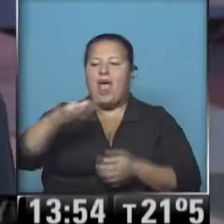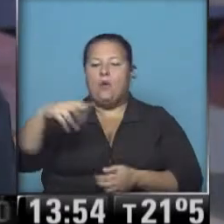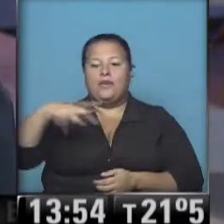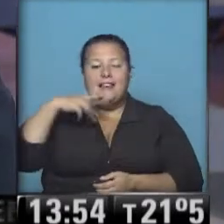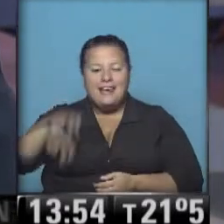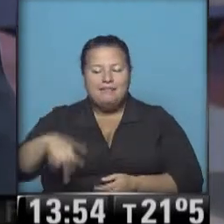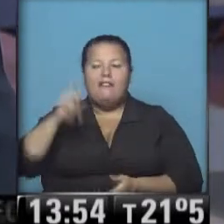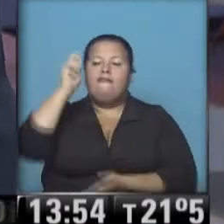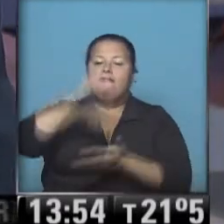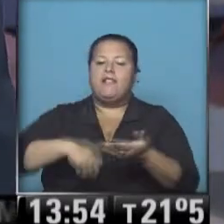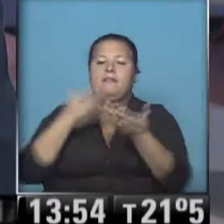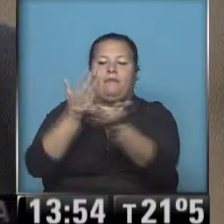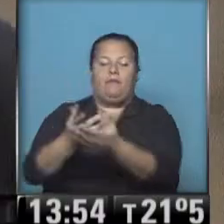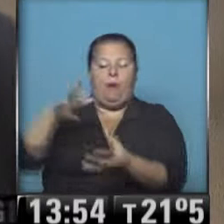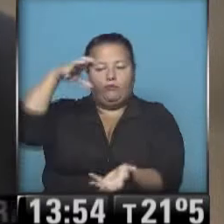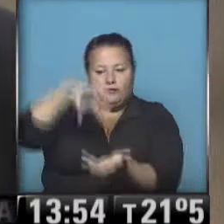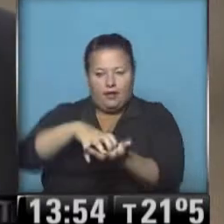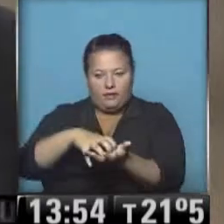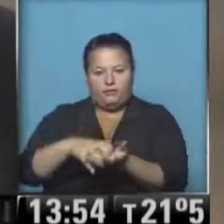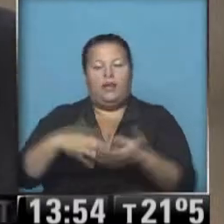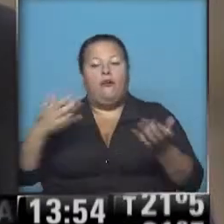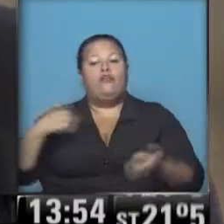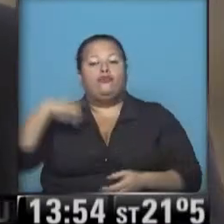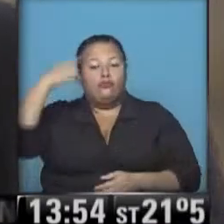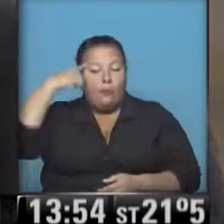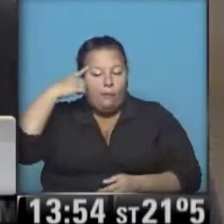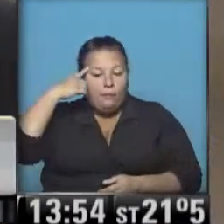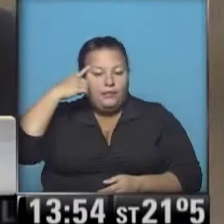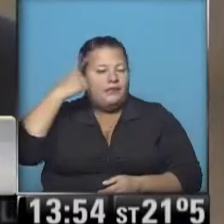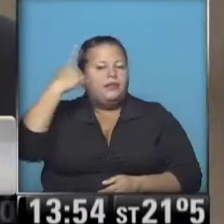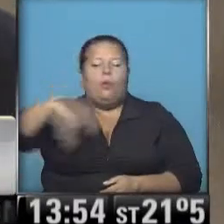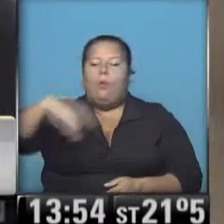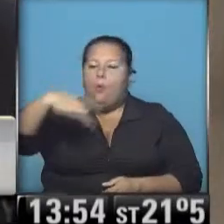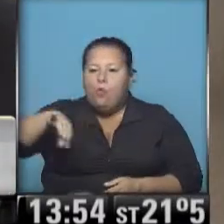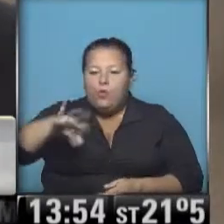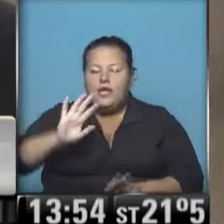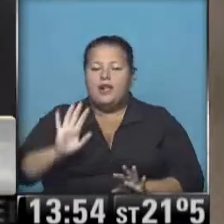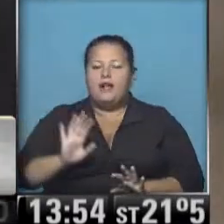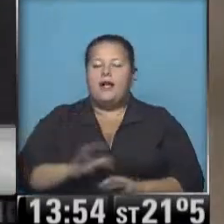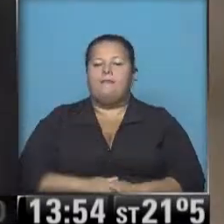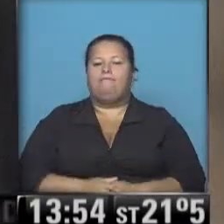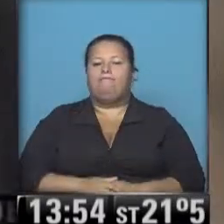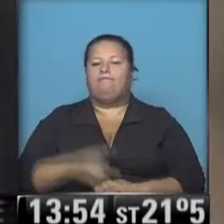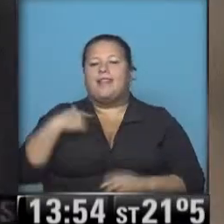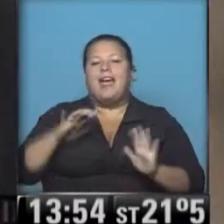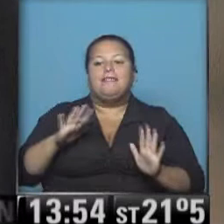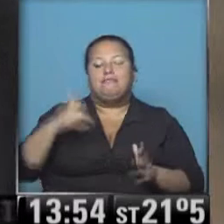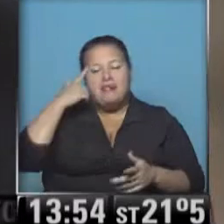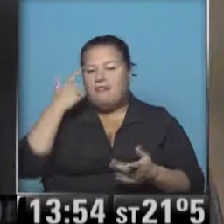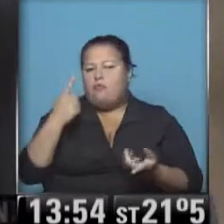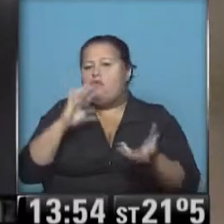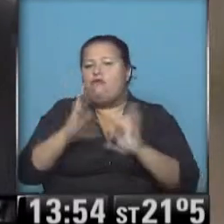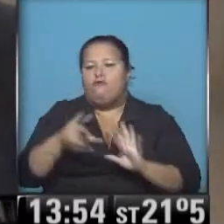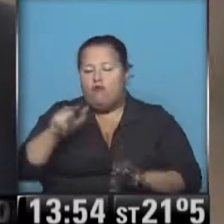dejarlas las firmas de la cámara de casación bueno yo creo que era la única expectativa que se podía tener